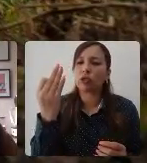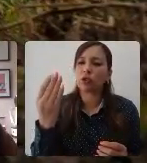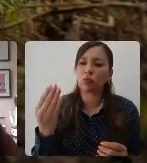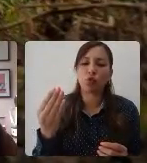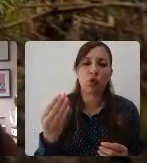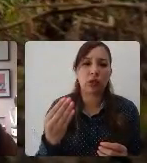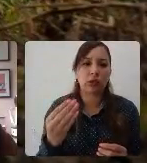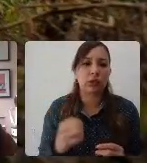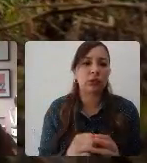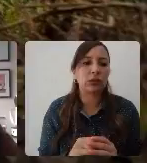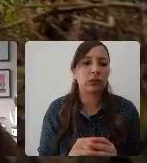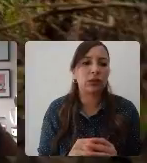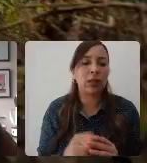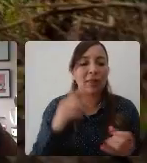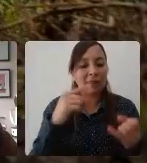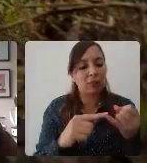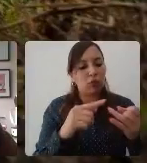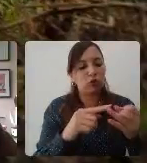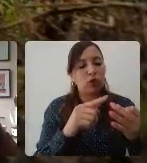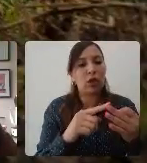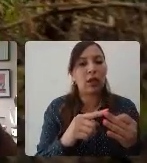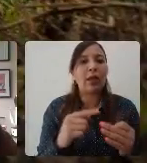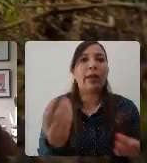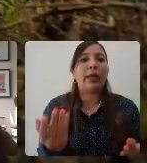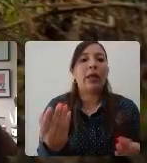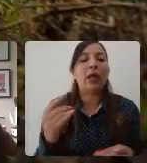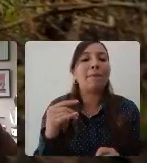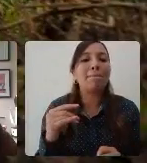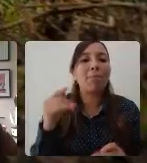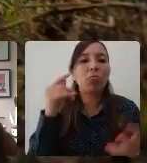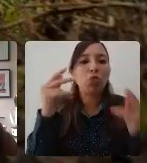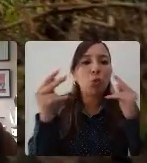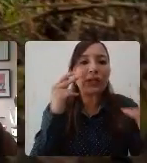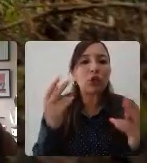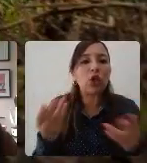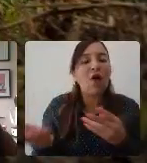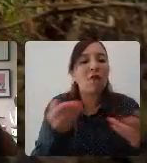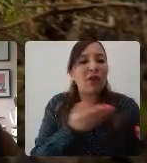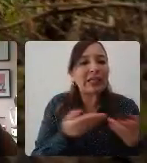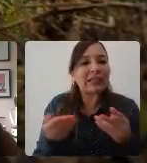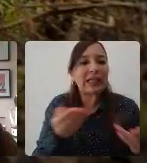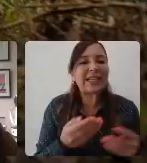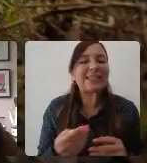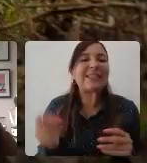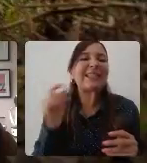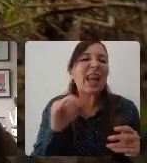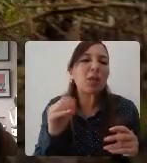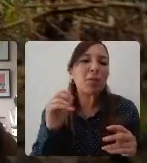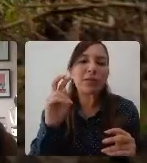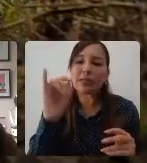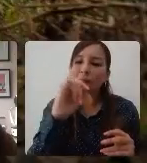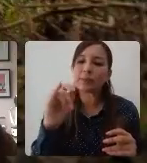vemos diferentes tipos de turoperadores de obturadores que ofrecen diferentes tipos de productos hasta o